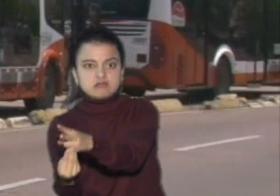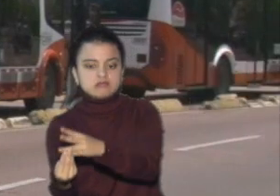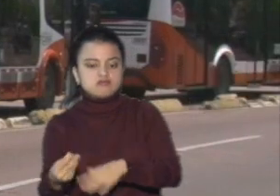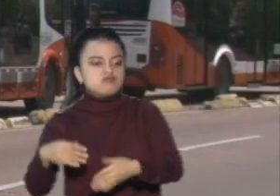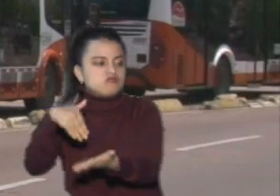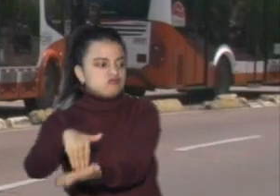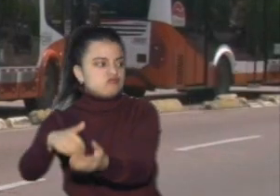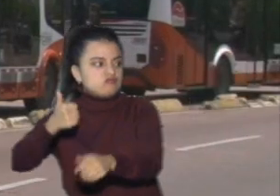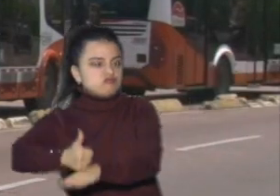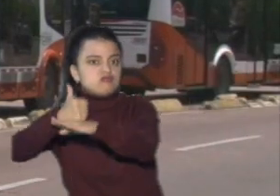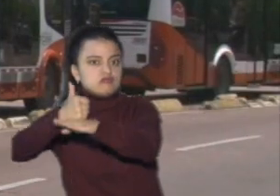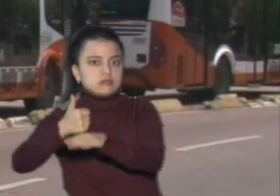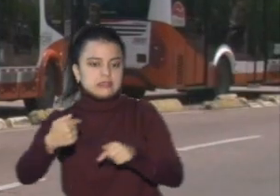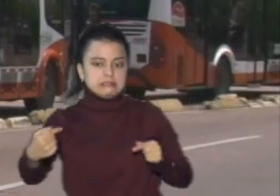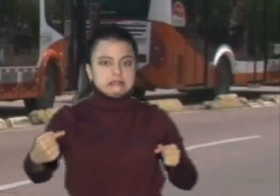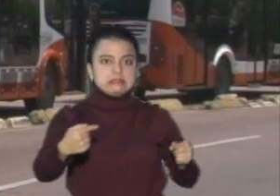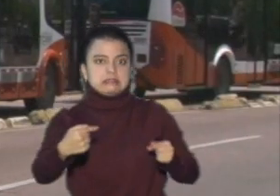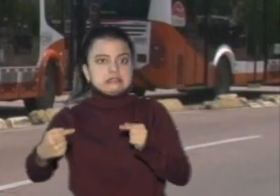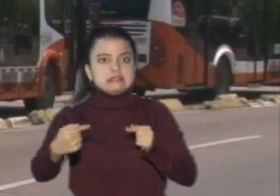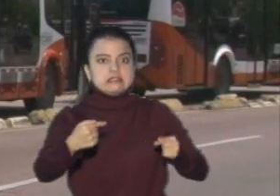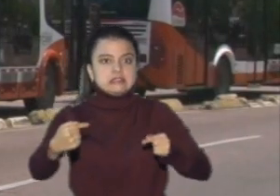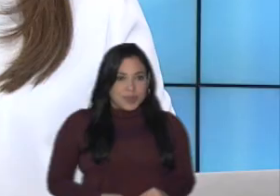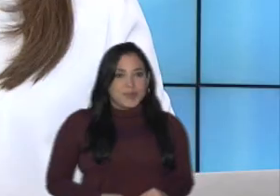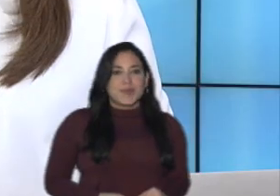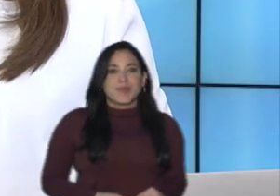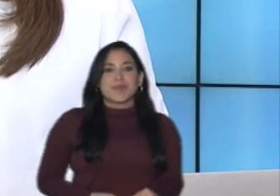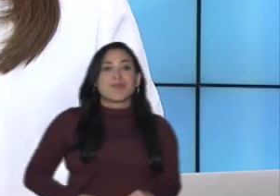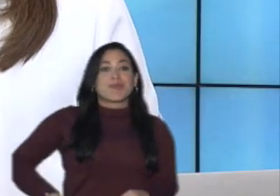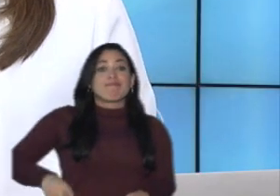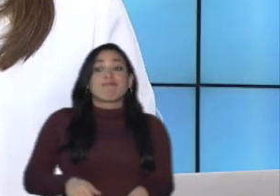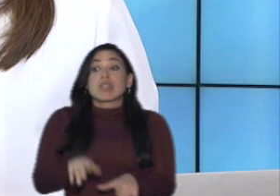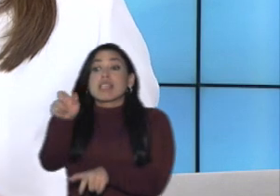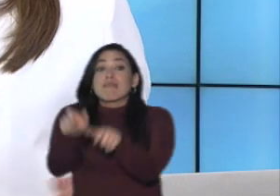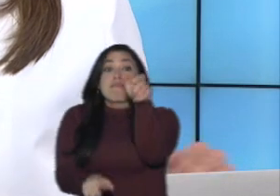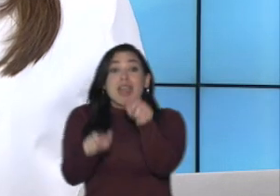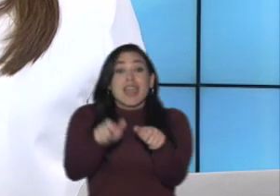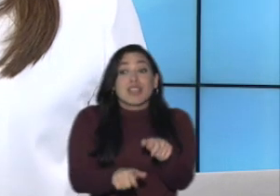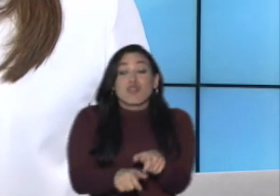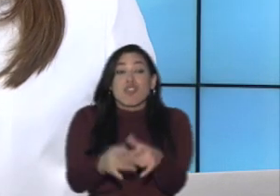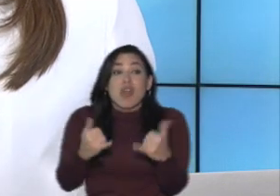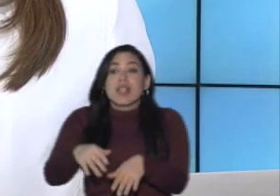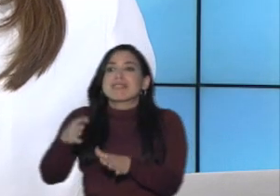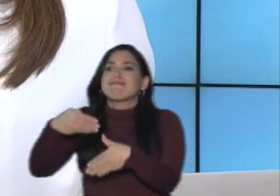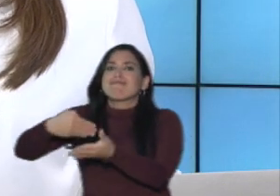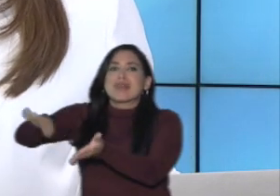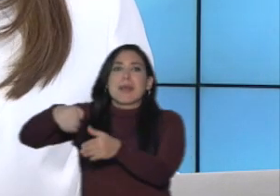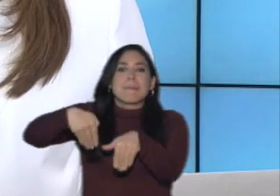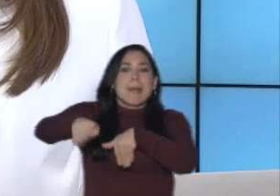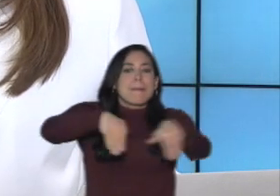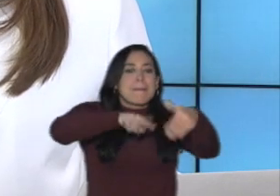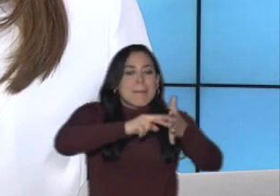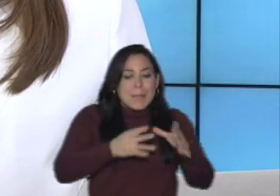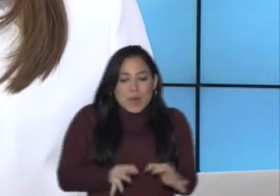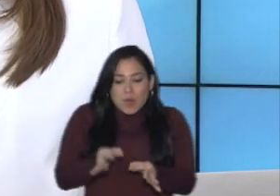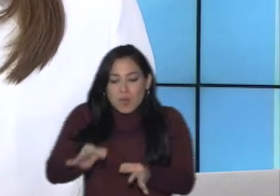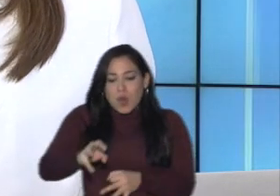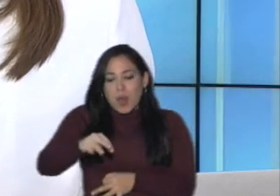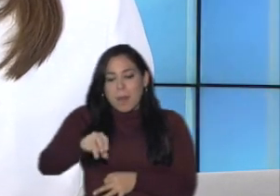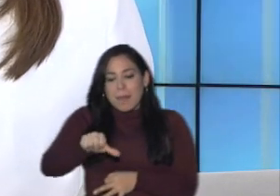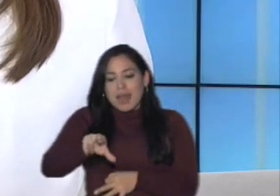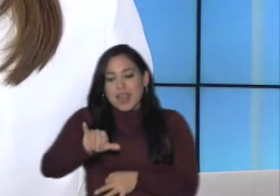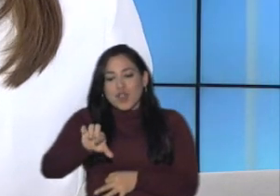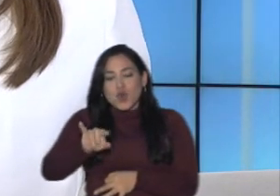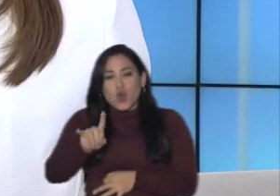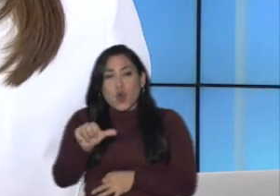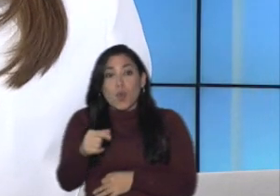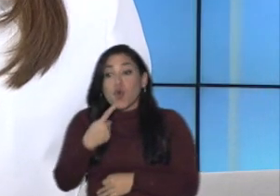Nosotros más adelante tendremos la ampliación de esta noticia. Centenares de personas han sido evacuadas de la asediada ciudad de Mariupol, pese a